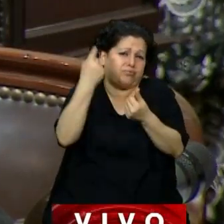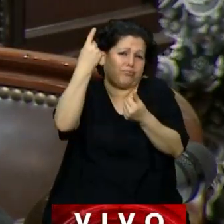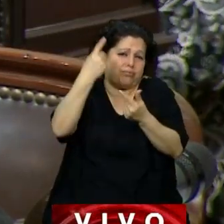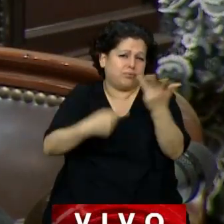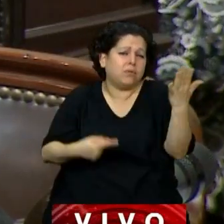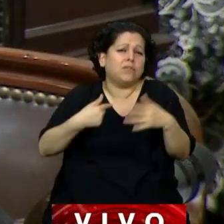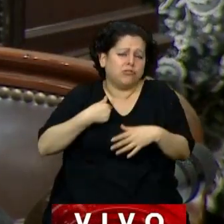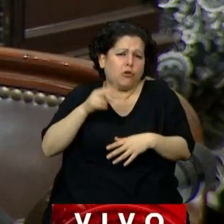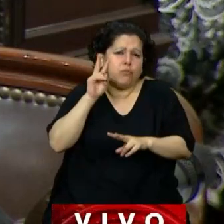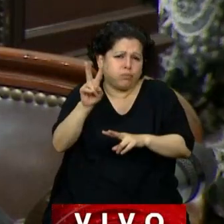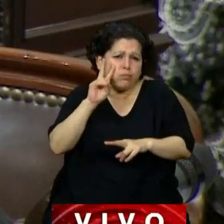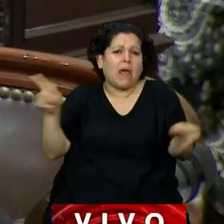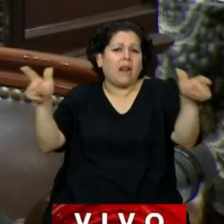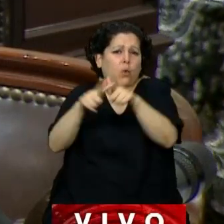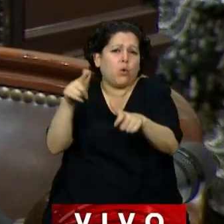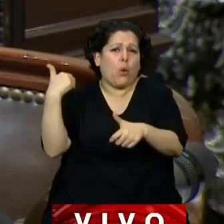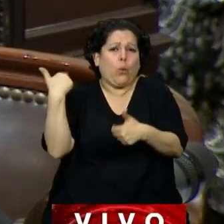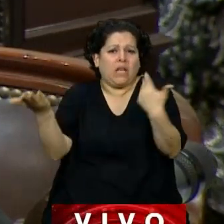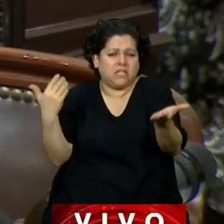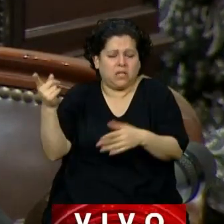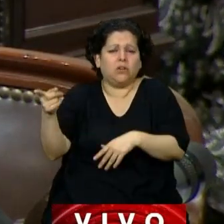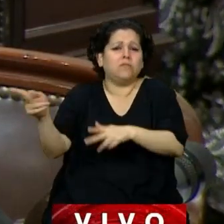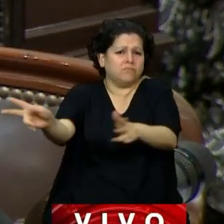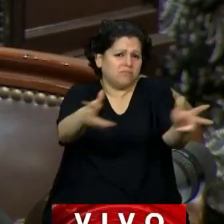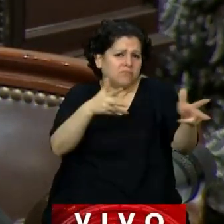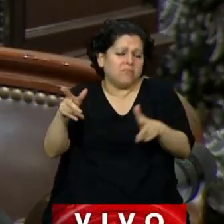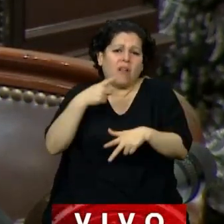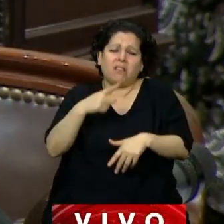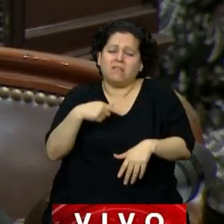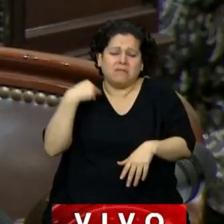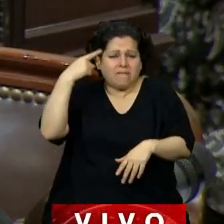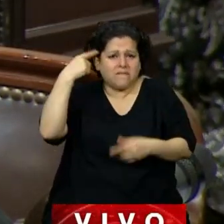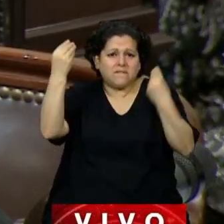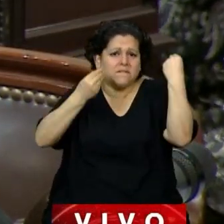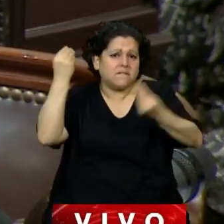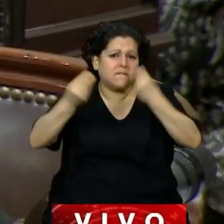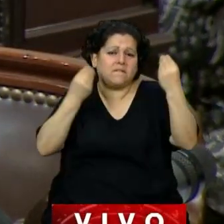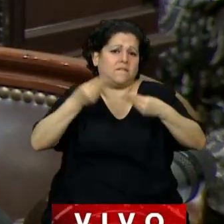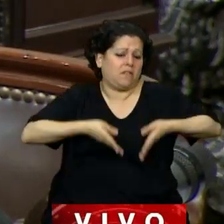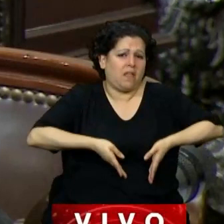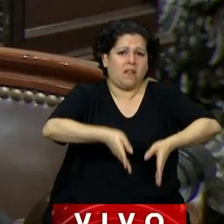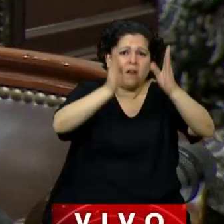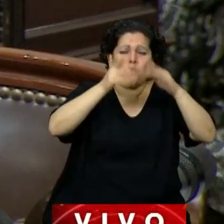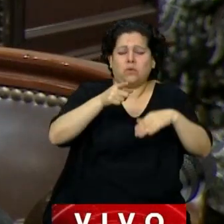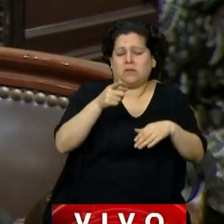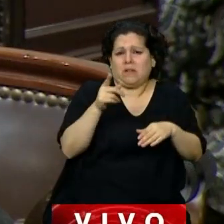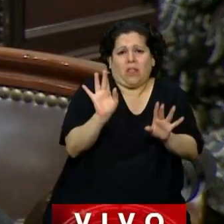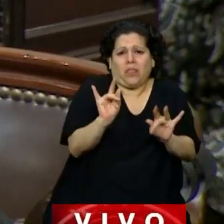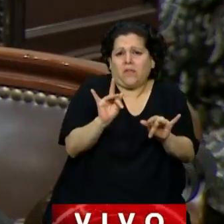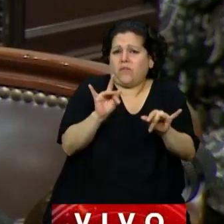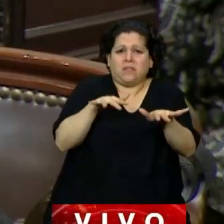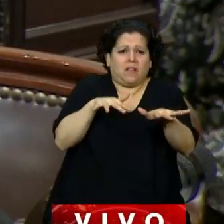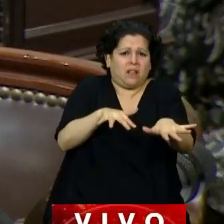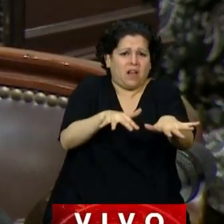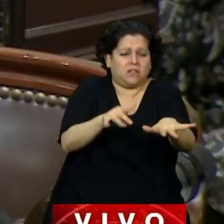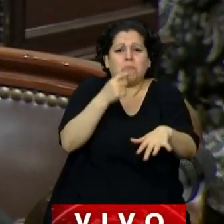He escuchado en reuniones con vecinos de la región la preocupación por el estado de la transitabilidad de la calzada. En la ciudad